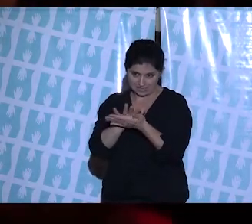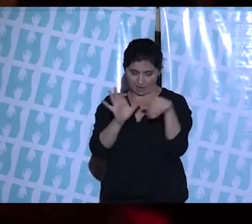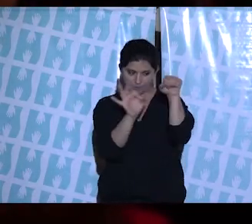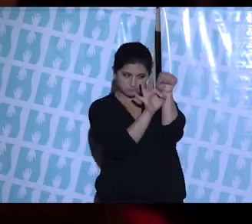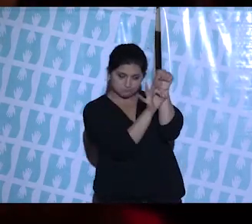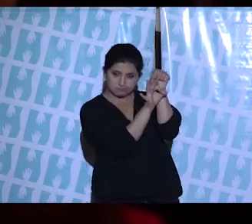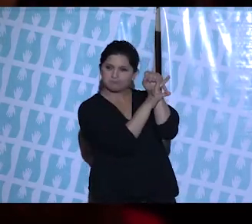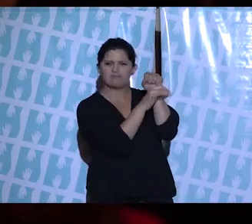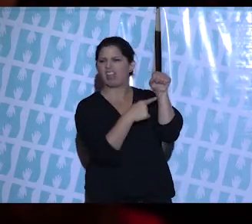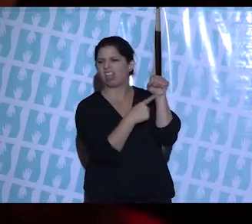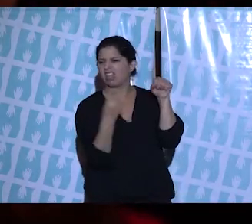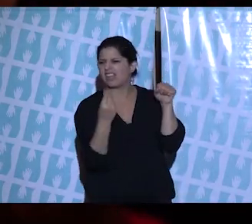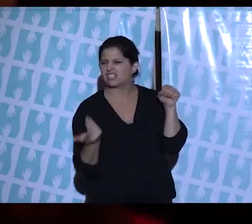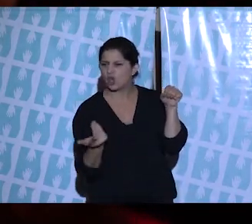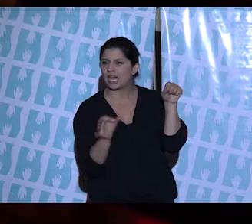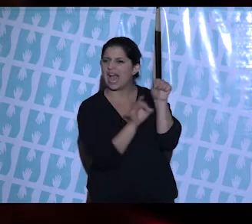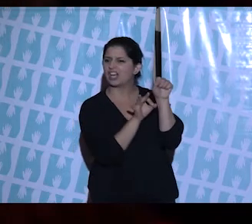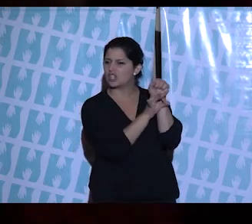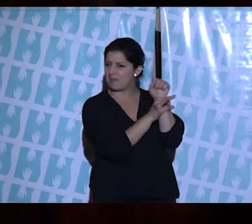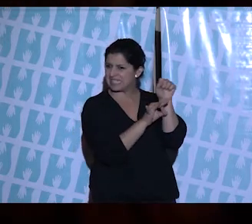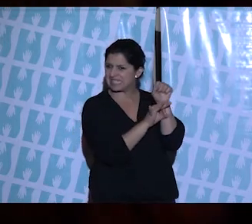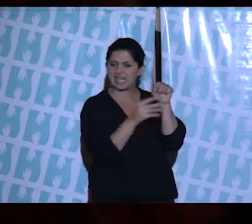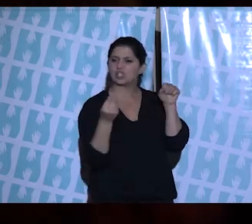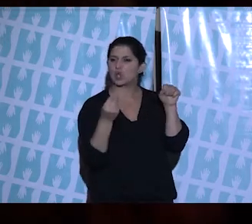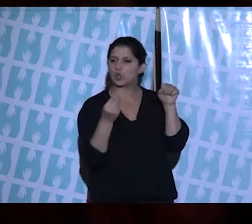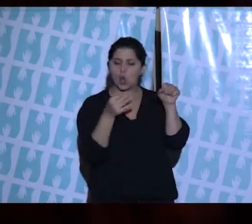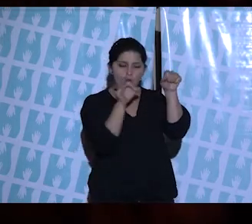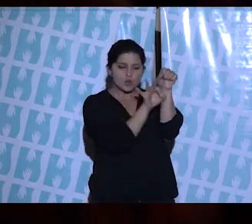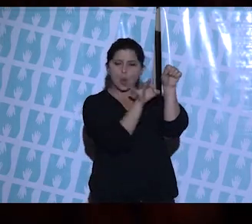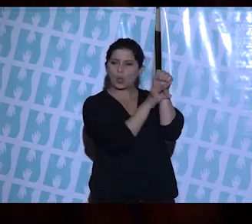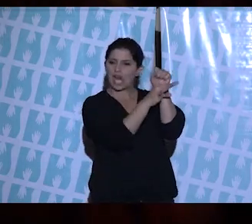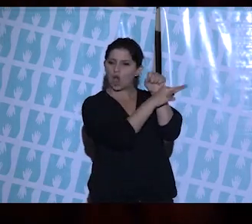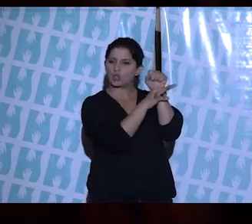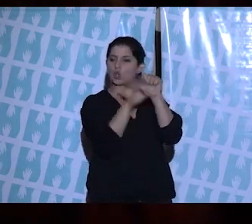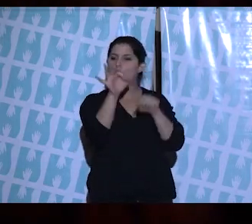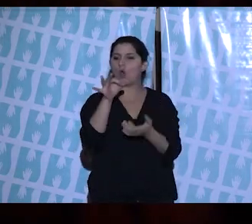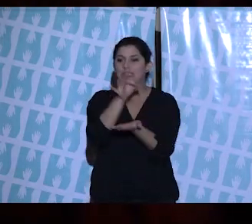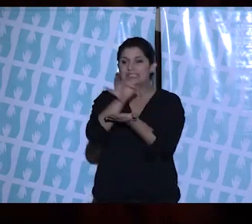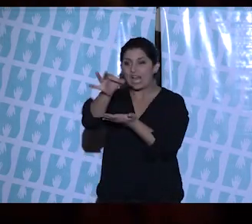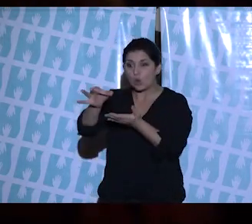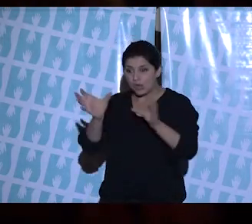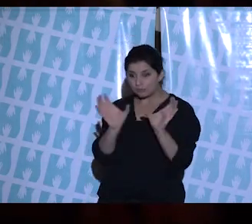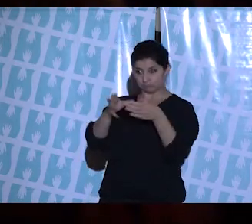¿Qué son los ganglios de la base? Son una serie de núcleos o grupos de células